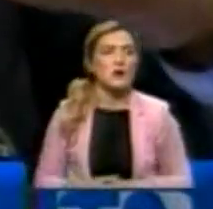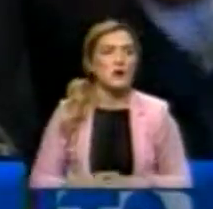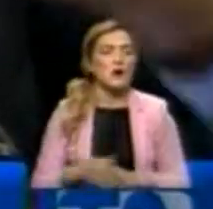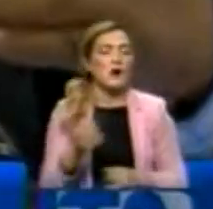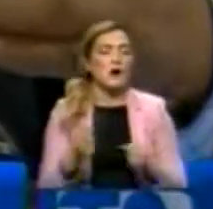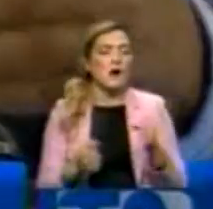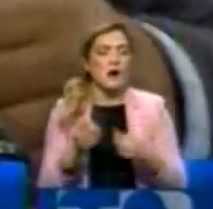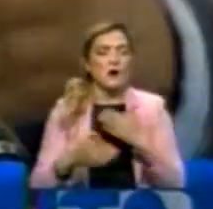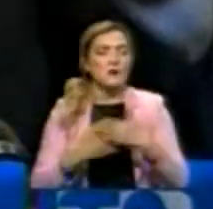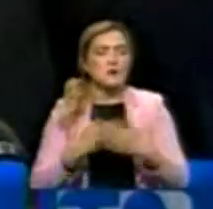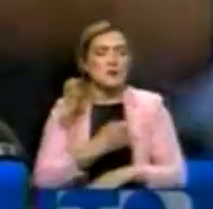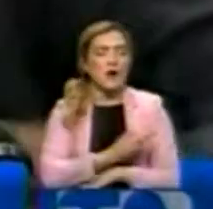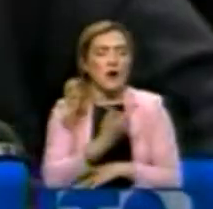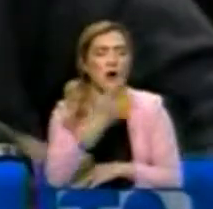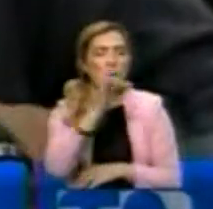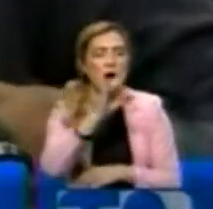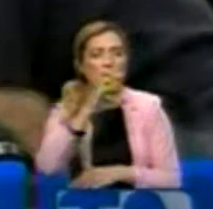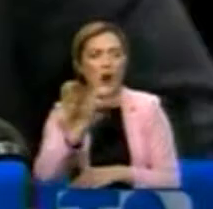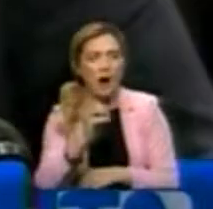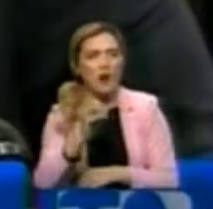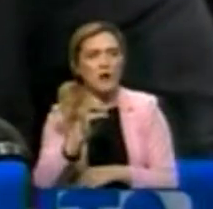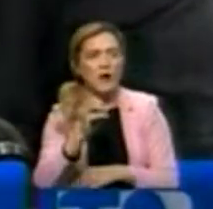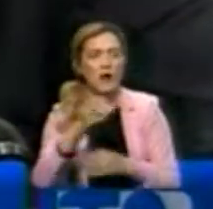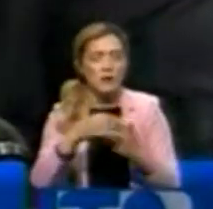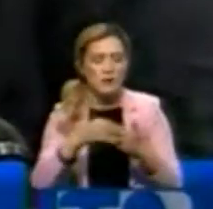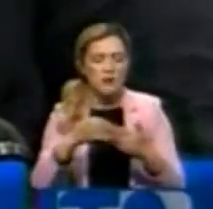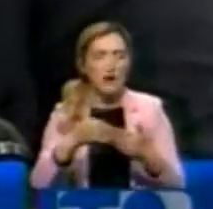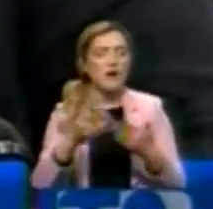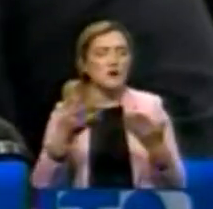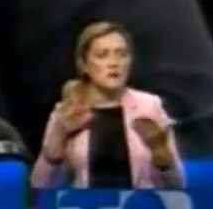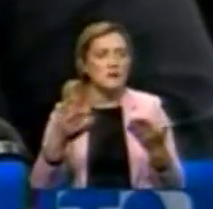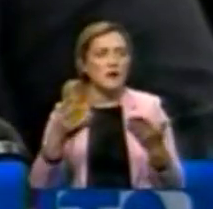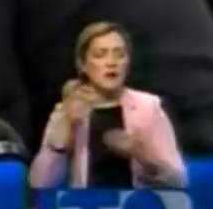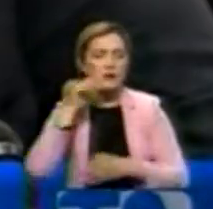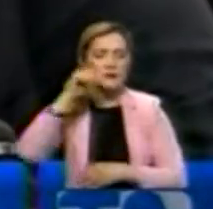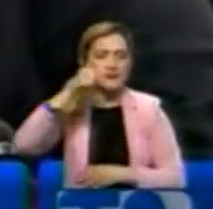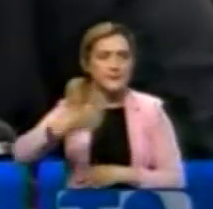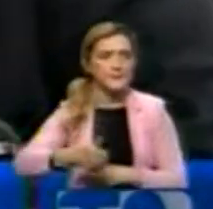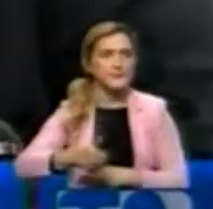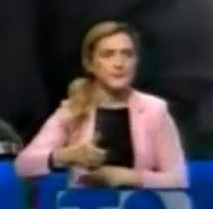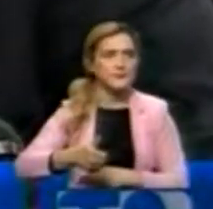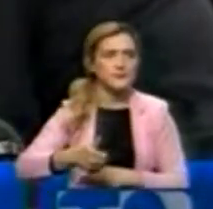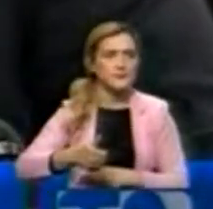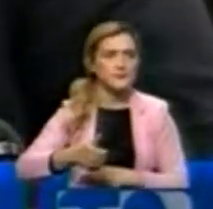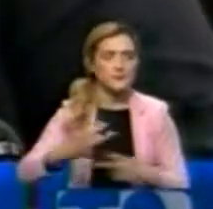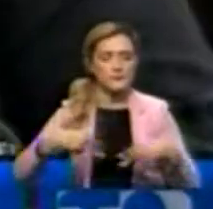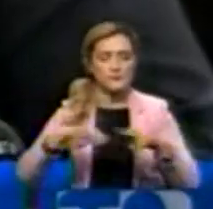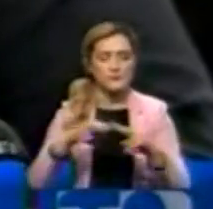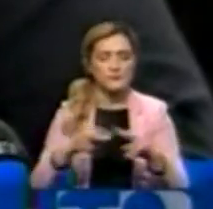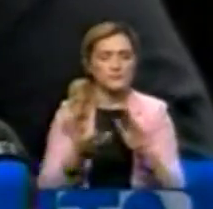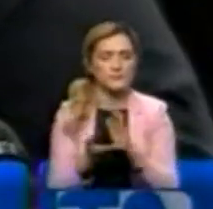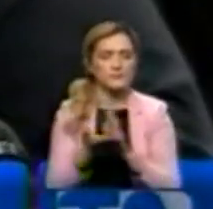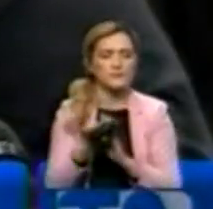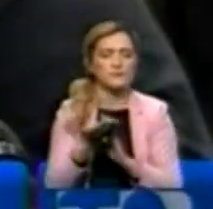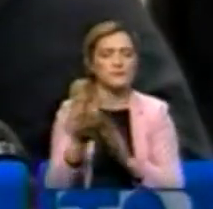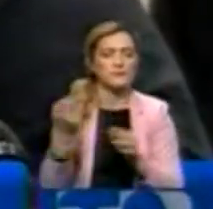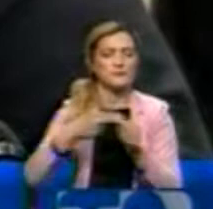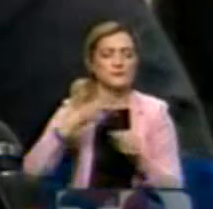abastezco diariamente con $80 de combustible, resulta que el día de mañana, ya con los nuevos precios, tengo que